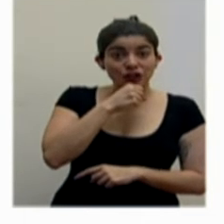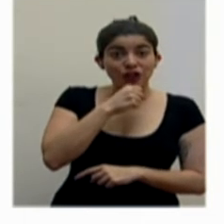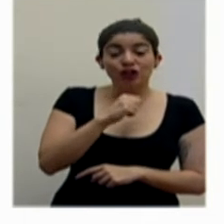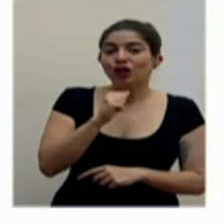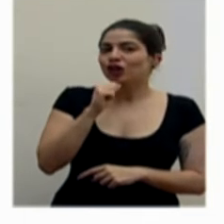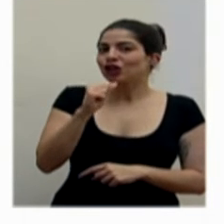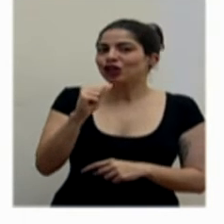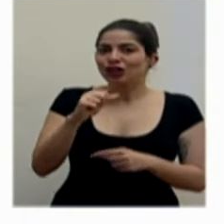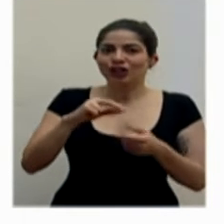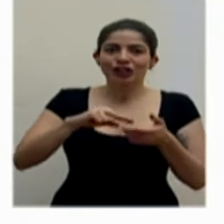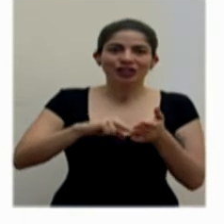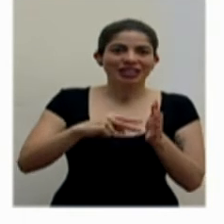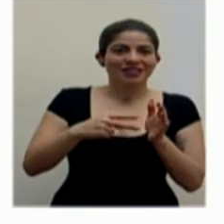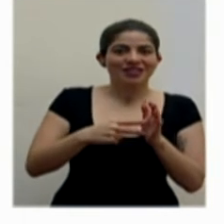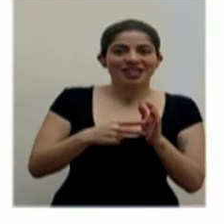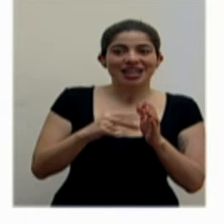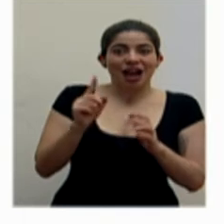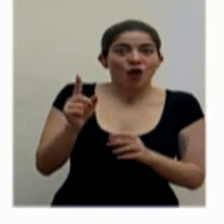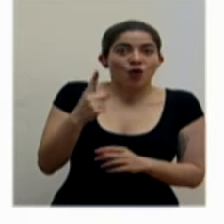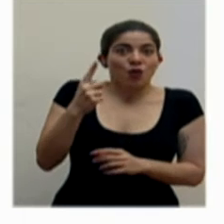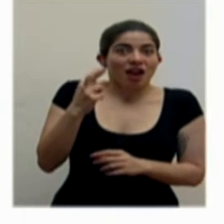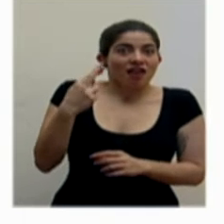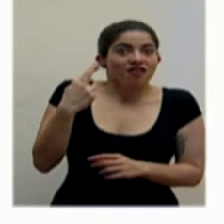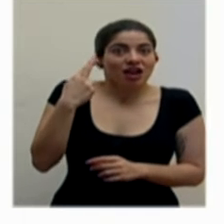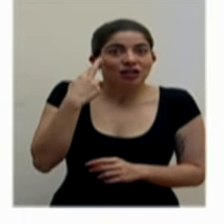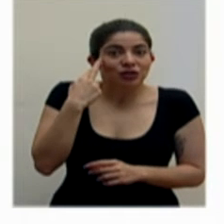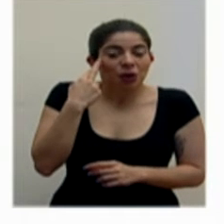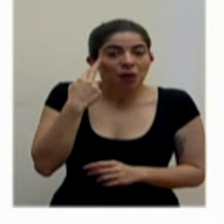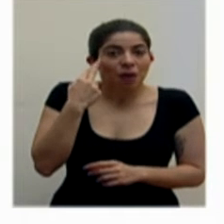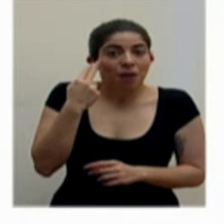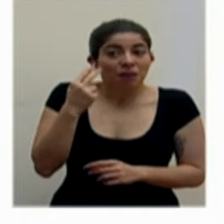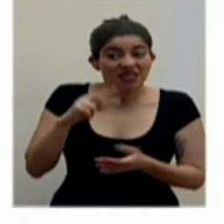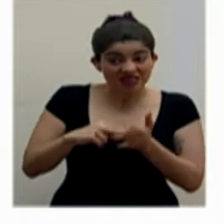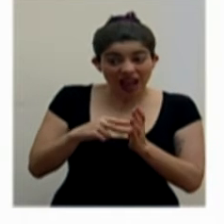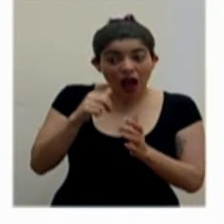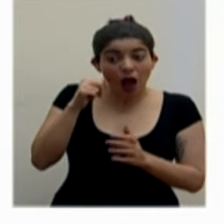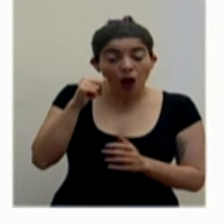es la única causa de generar una